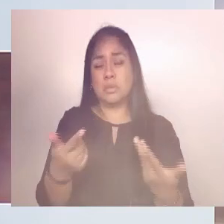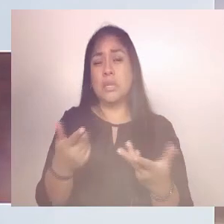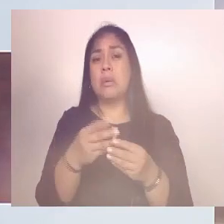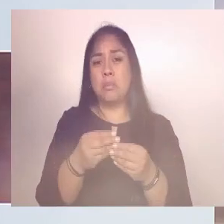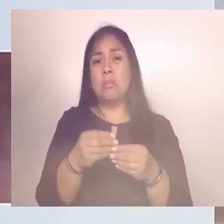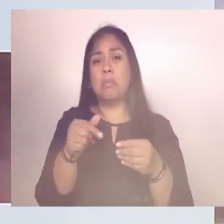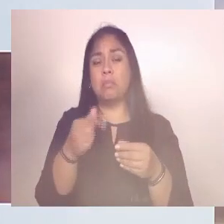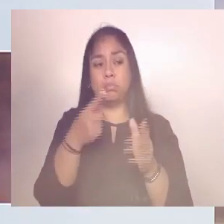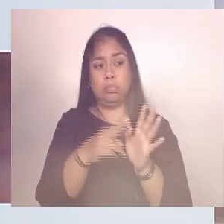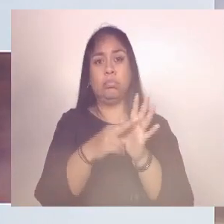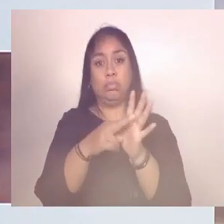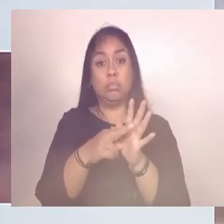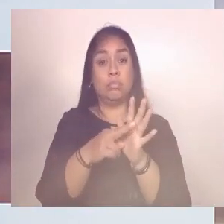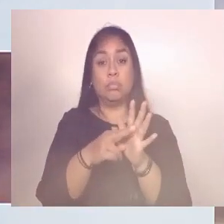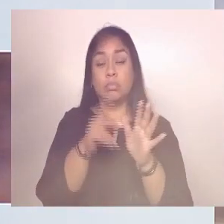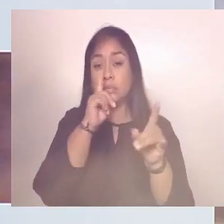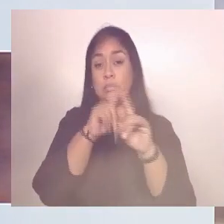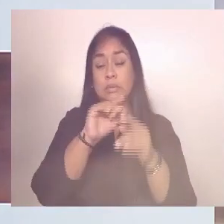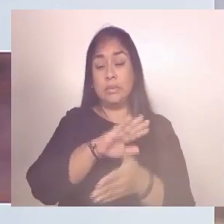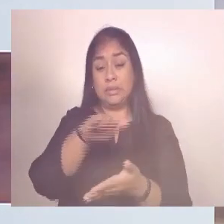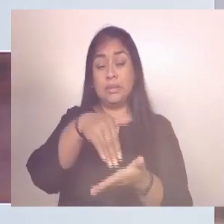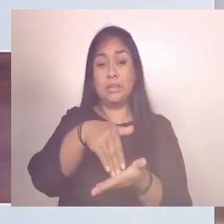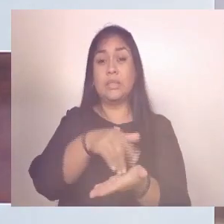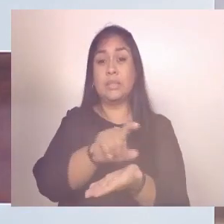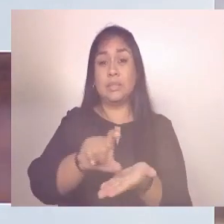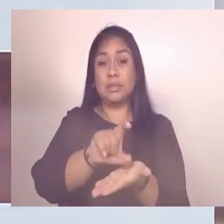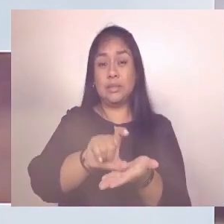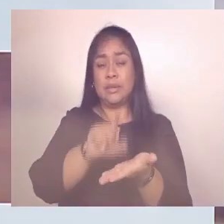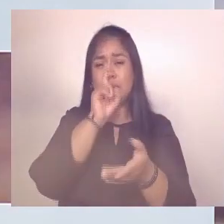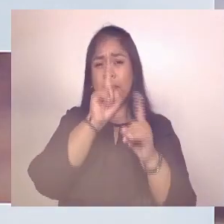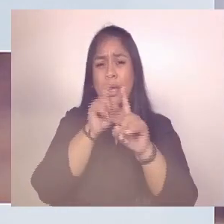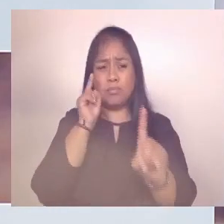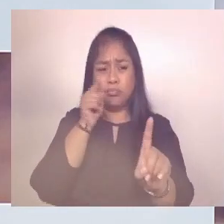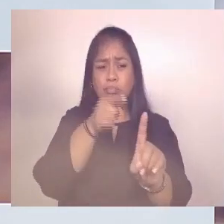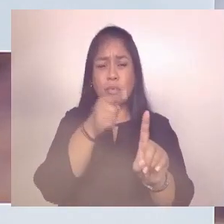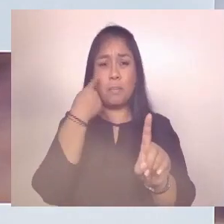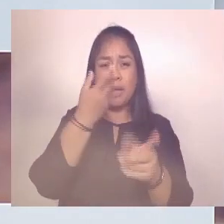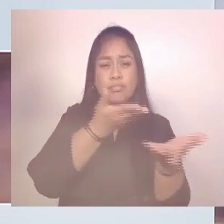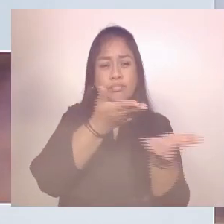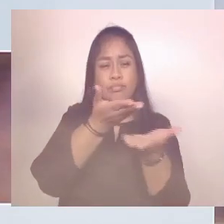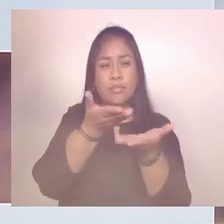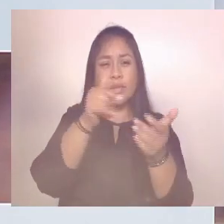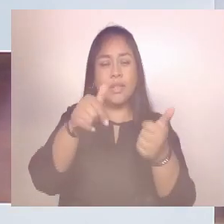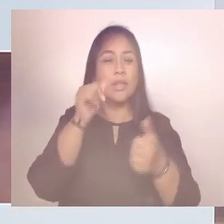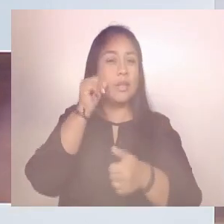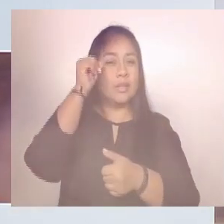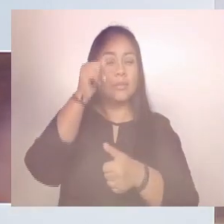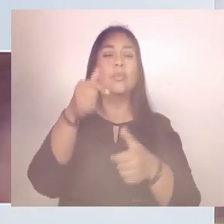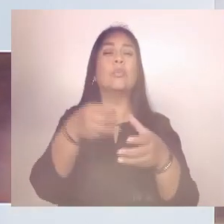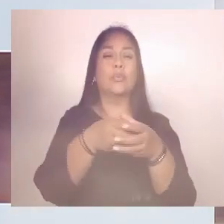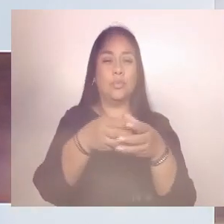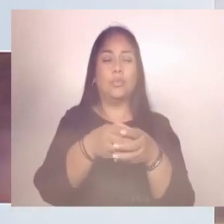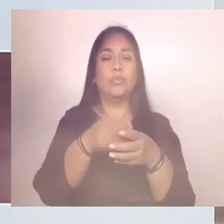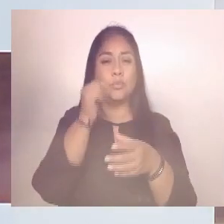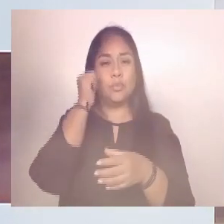gran referente en el centro de la ciudad, orientado a atender a este valioso grupo de la población de